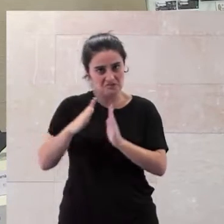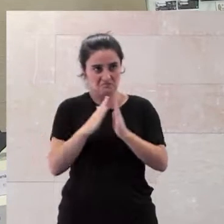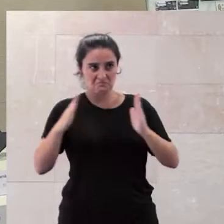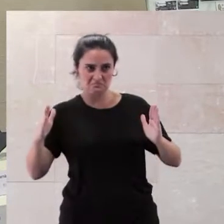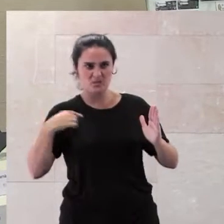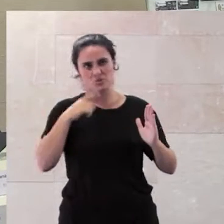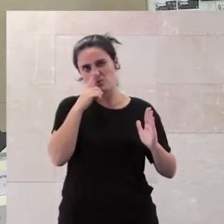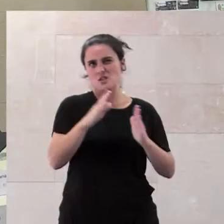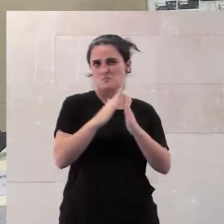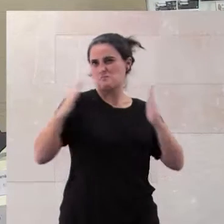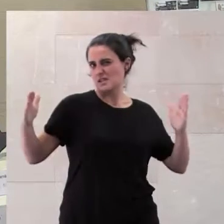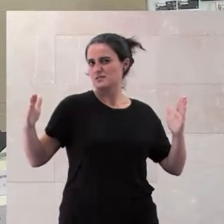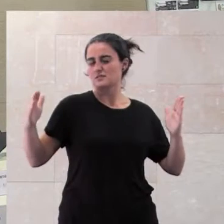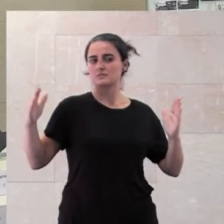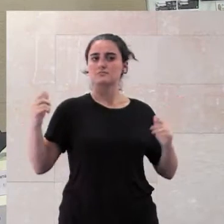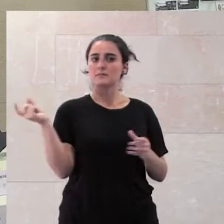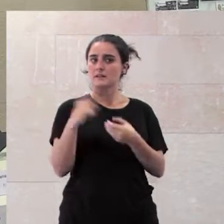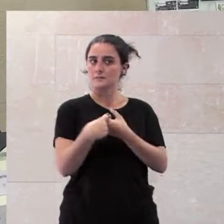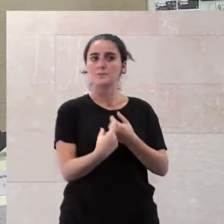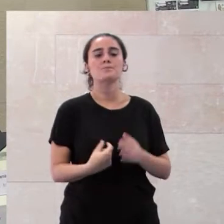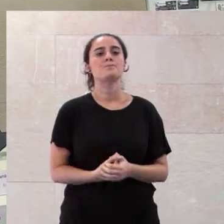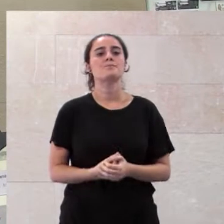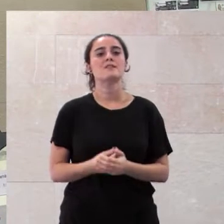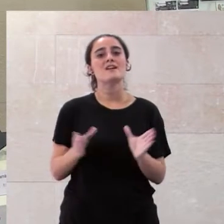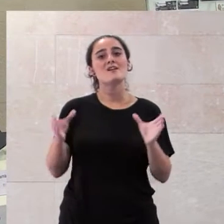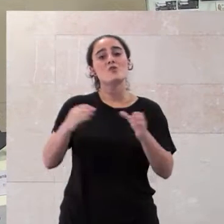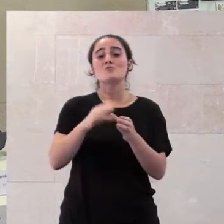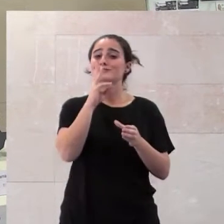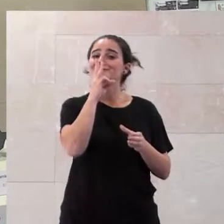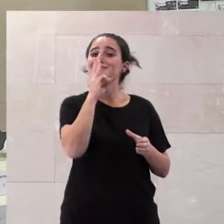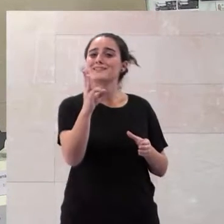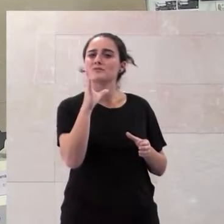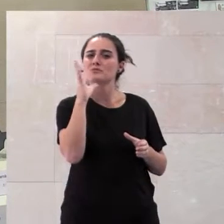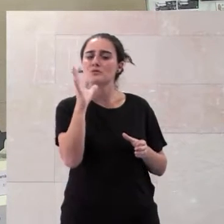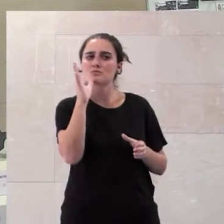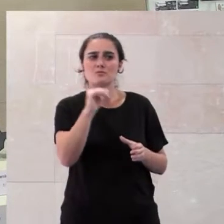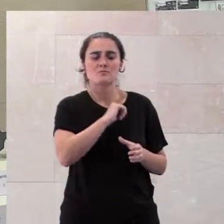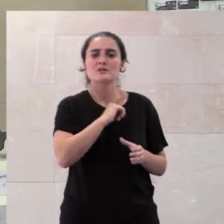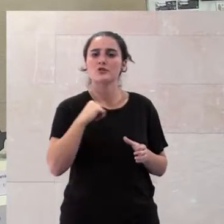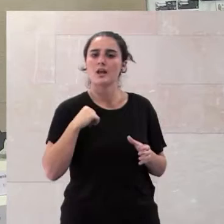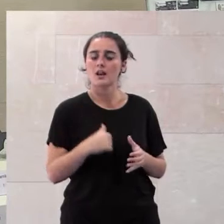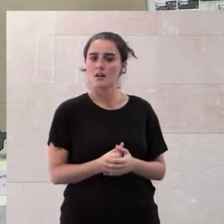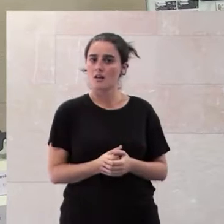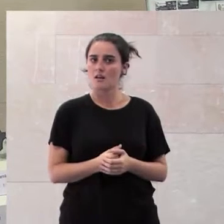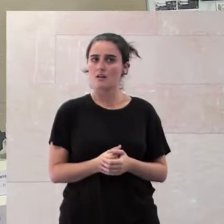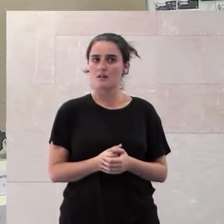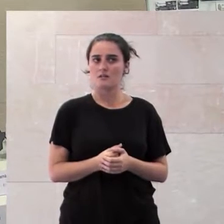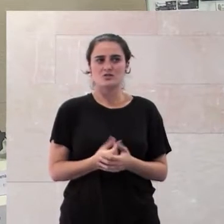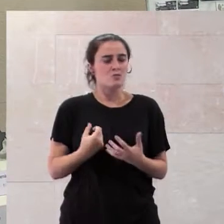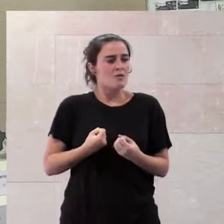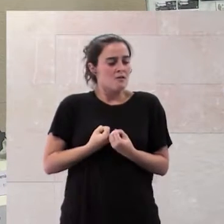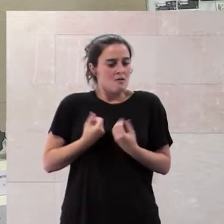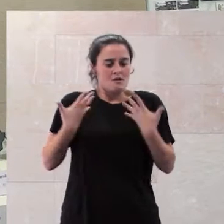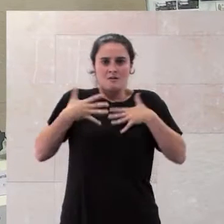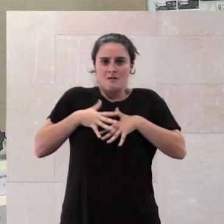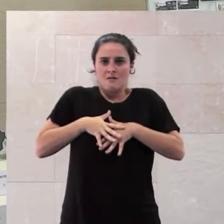de un año, creo. Y dice, el grupo duró 3 años, ¿y por qué? Porque era muy personal, 3 años. Era muy visceral,